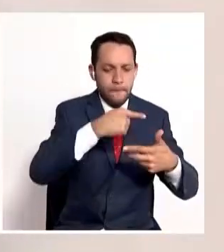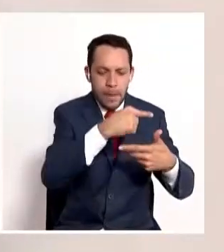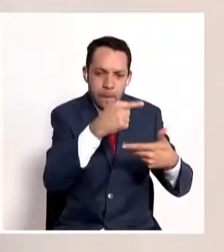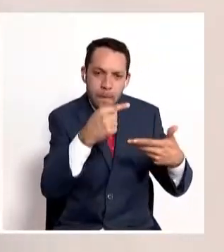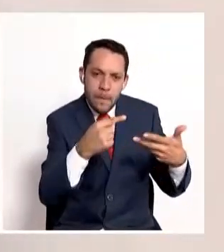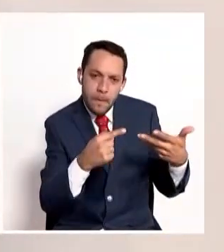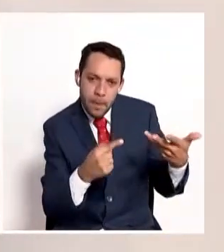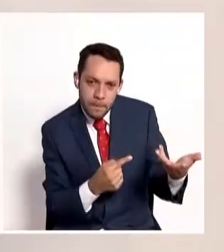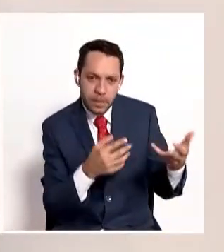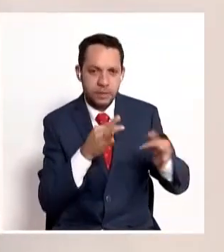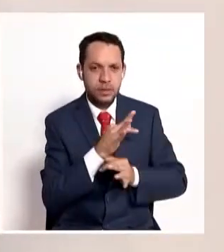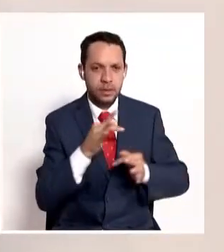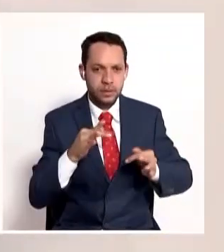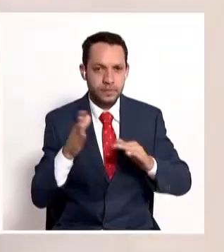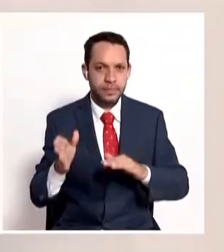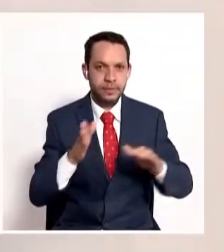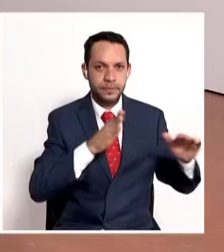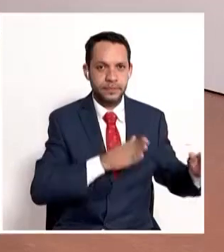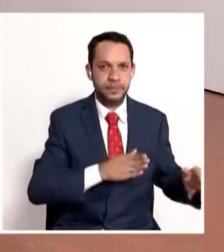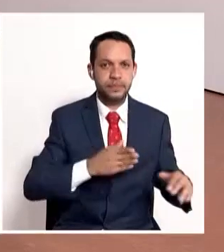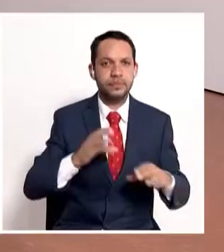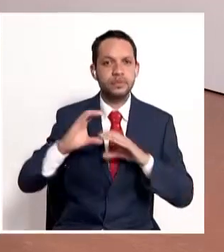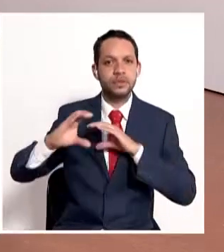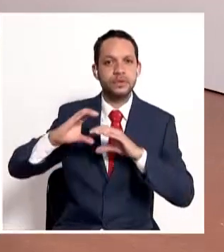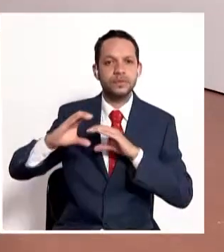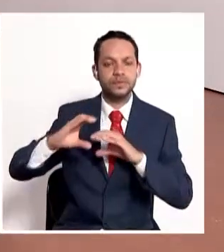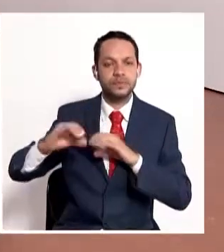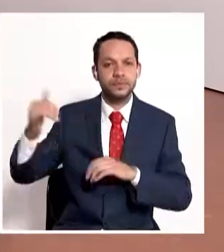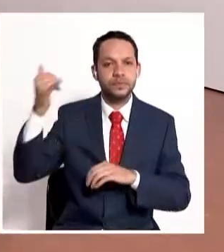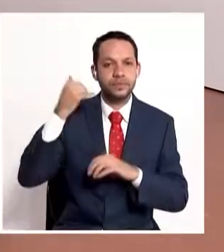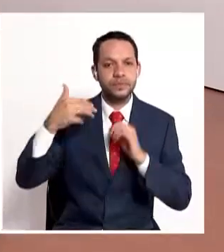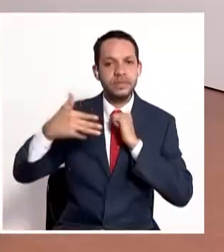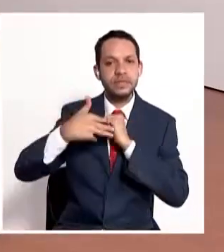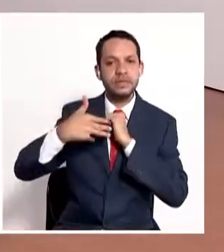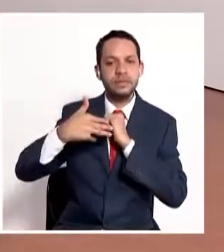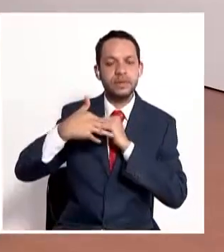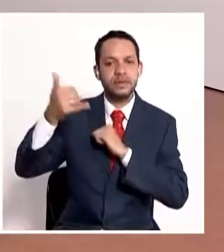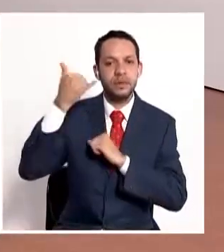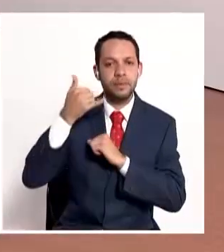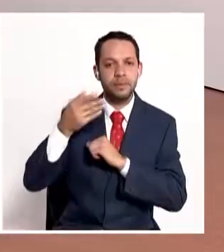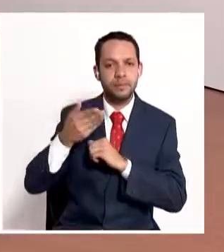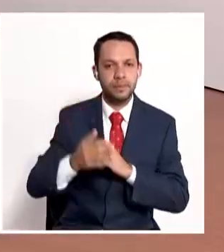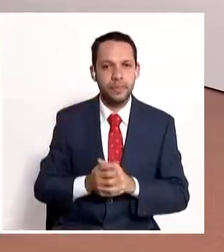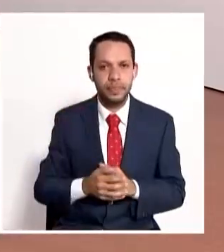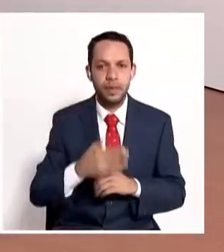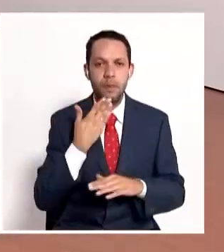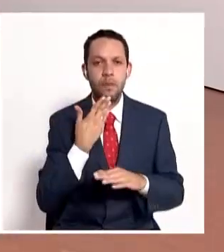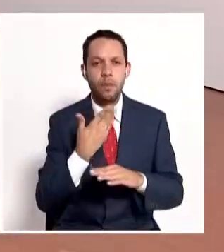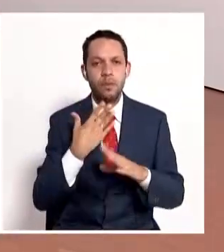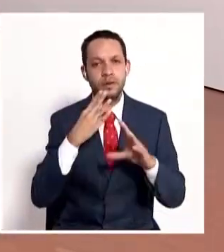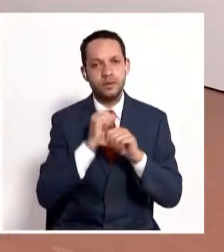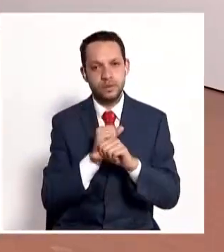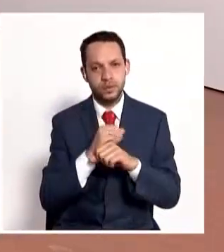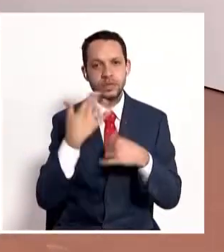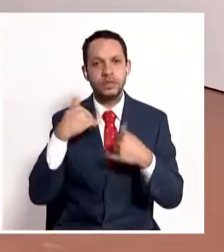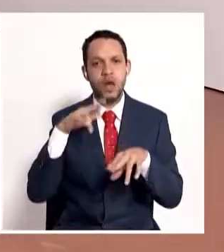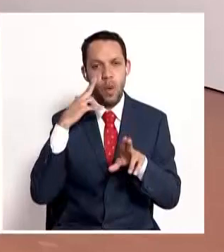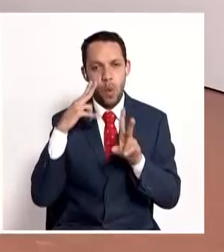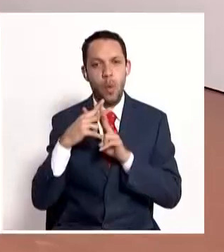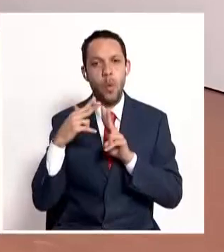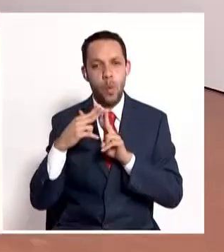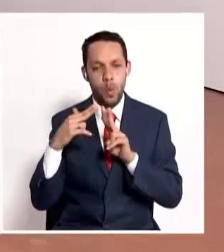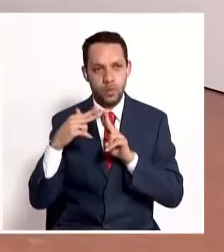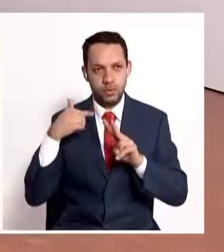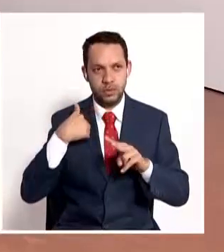terapéuticas bueno tengo una comunicación desde neiva gym en adelante con su pregunta el doctor buenas noches pues ya me conoce soy una paciente